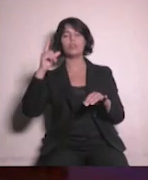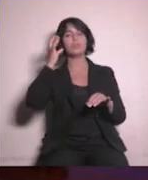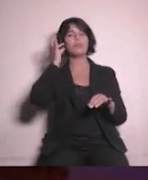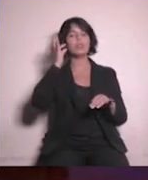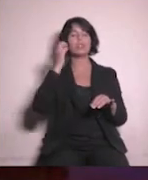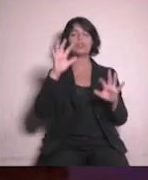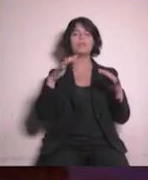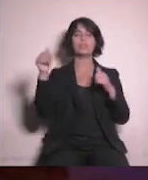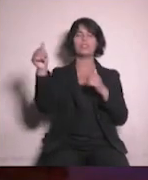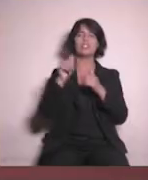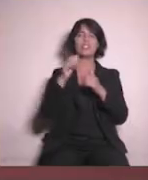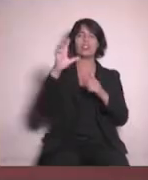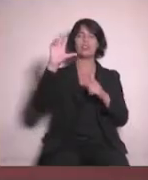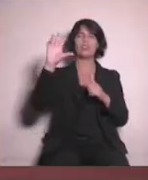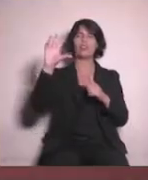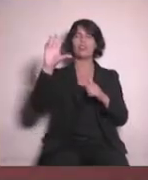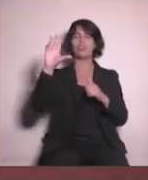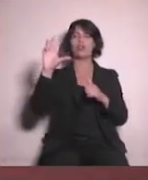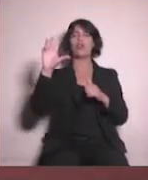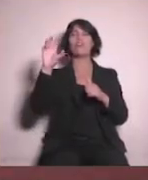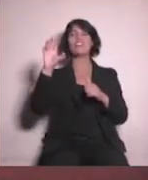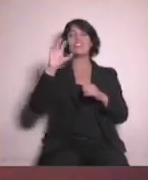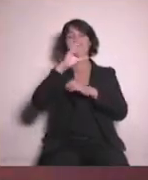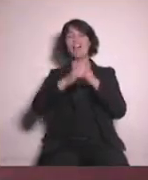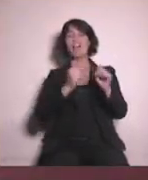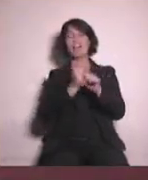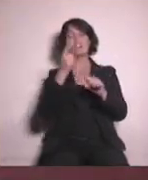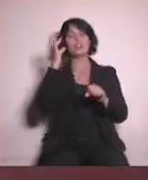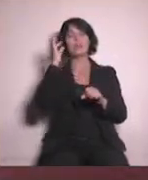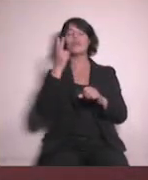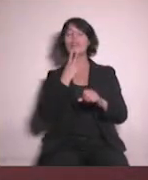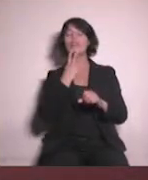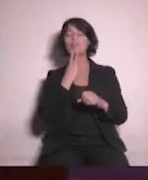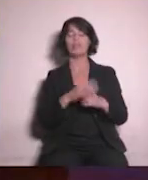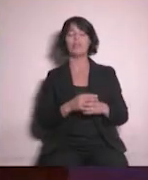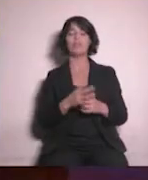los 90. Ese es el número relevante que se toma para la pensión.